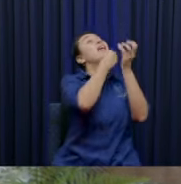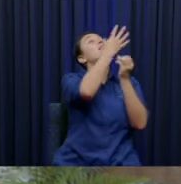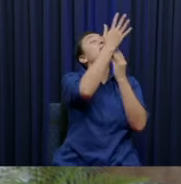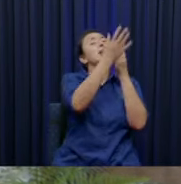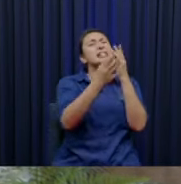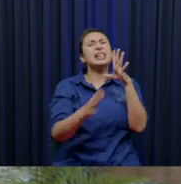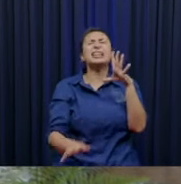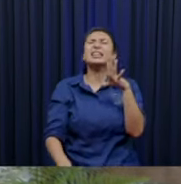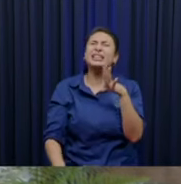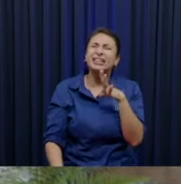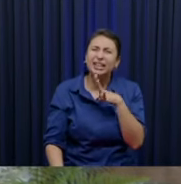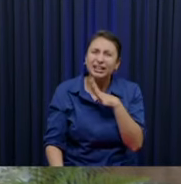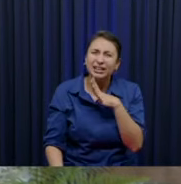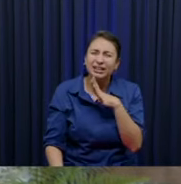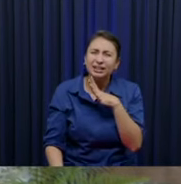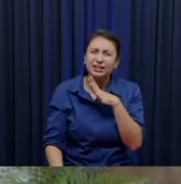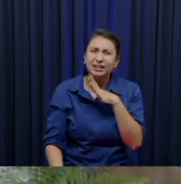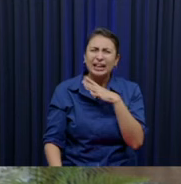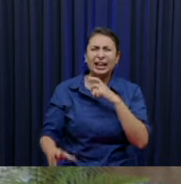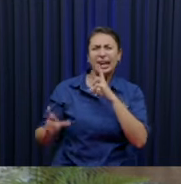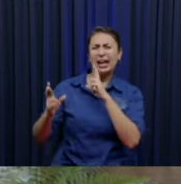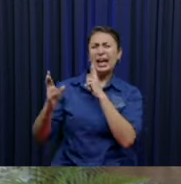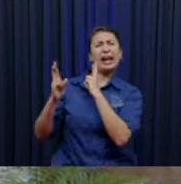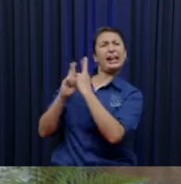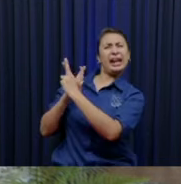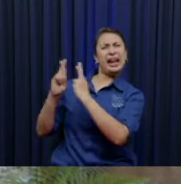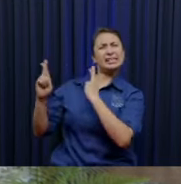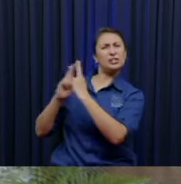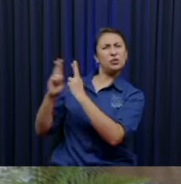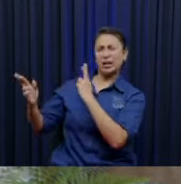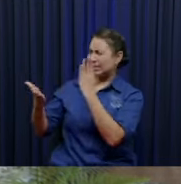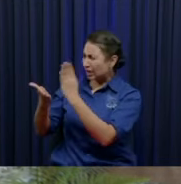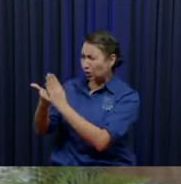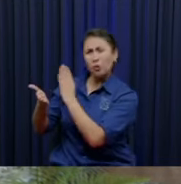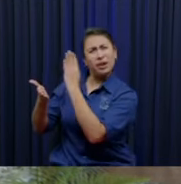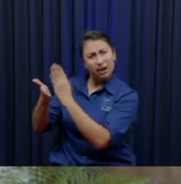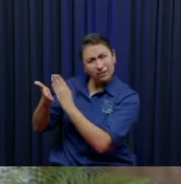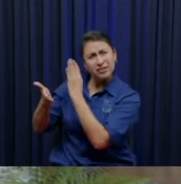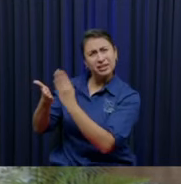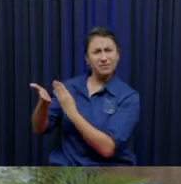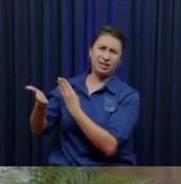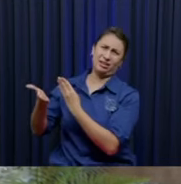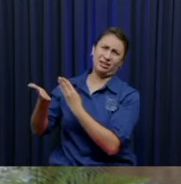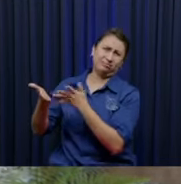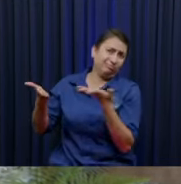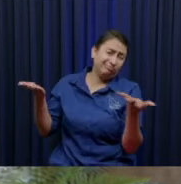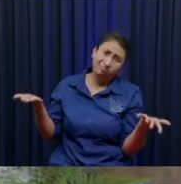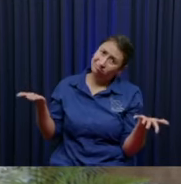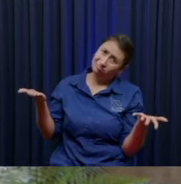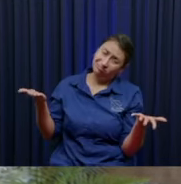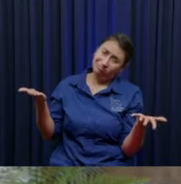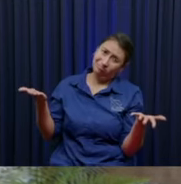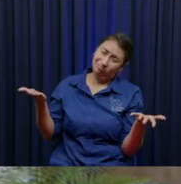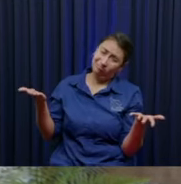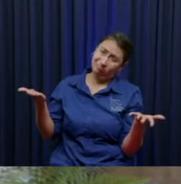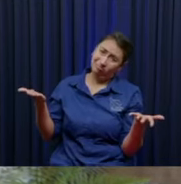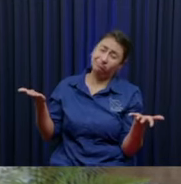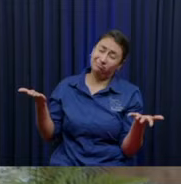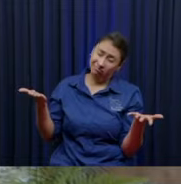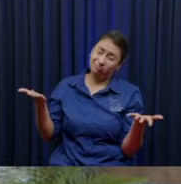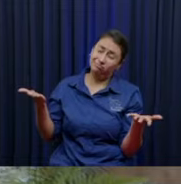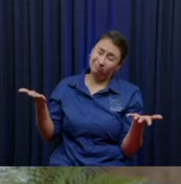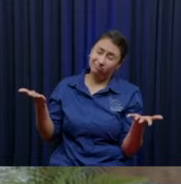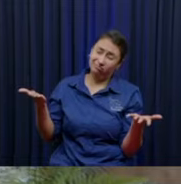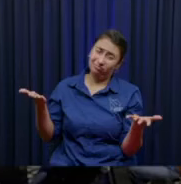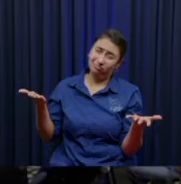O con manos vacías. Si la Biblia dice, nadie se presentará a mí con las manos vacías. Entonces, ¿a qué me estoy refiriendo?